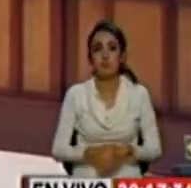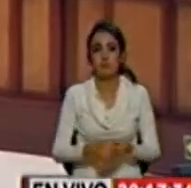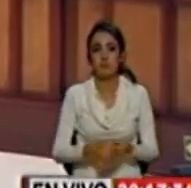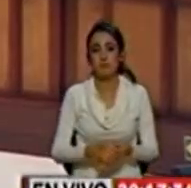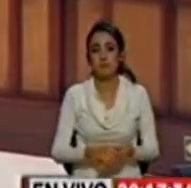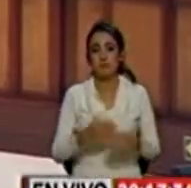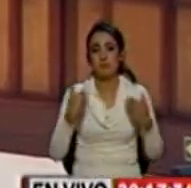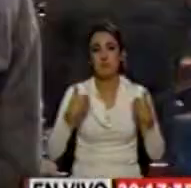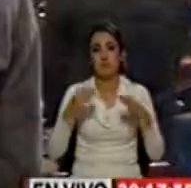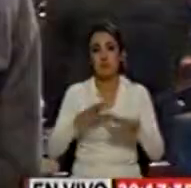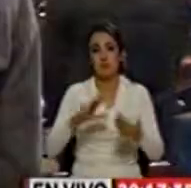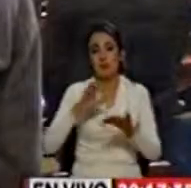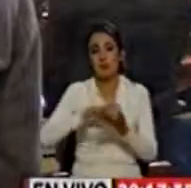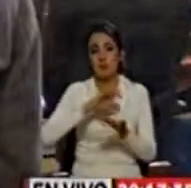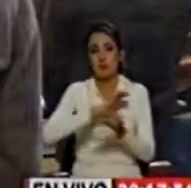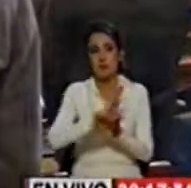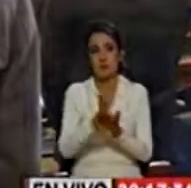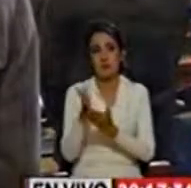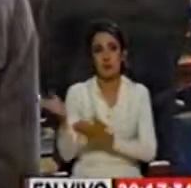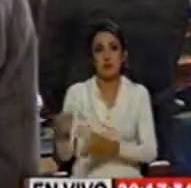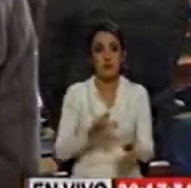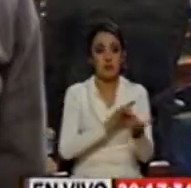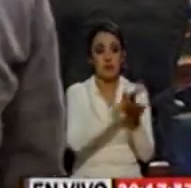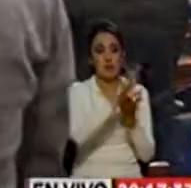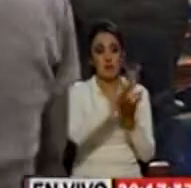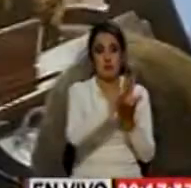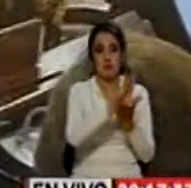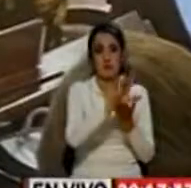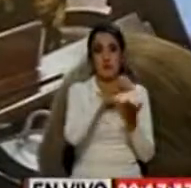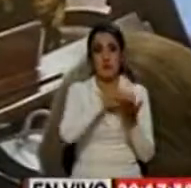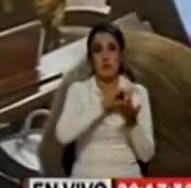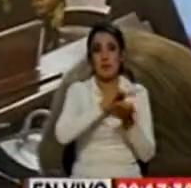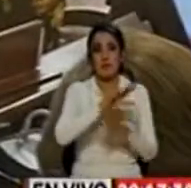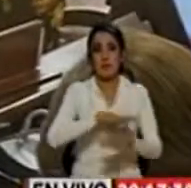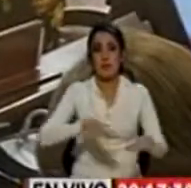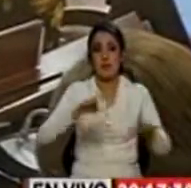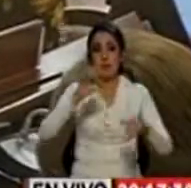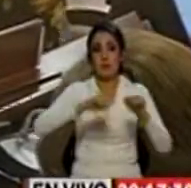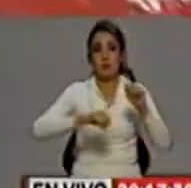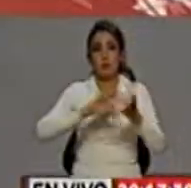que además se apresta a debatir sobre la posible destitución de una de sus integrantes. Alexis Moncayo, Telediario.